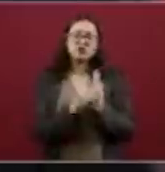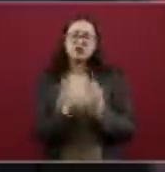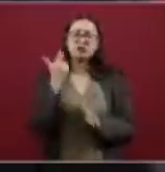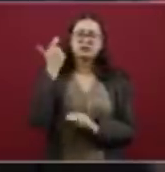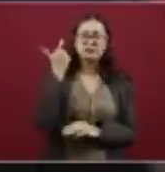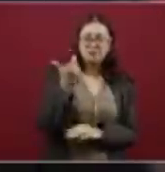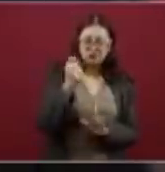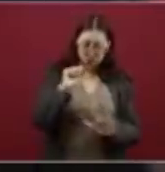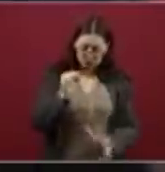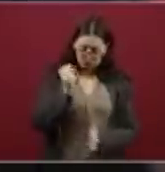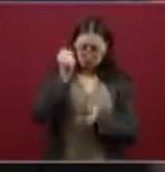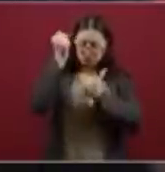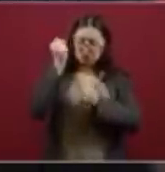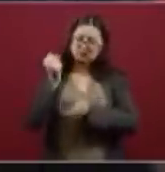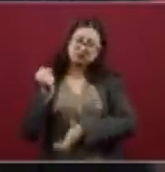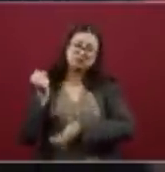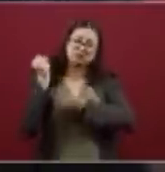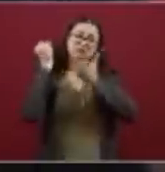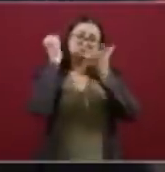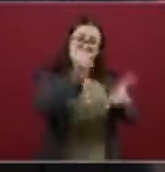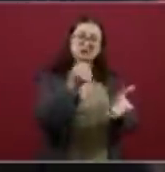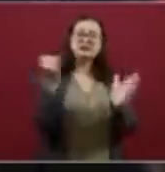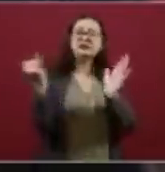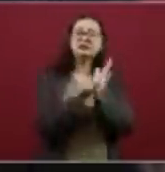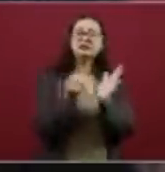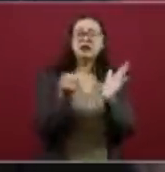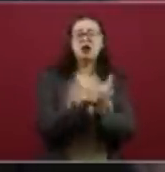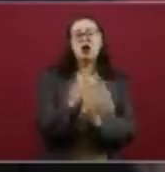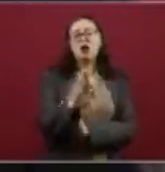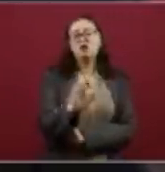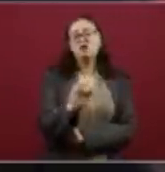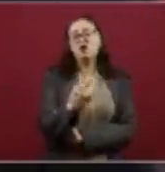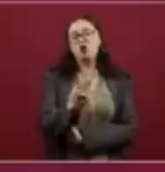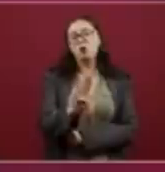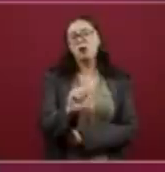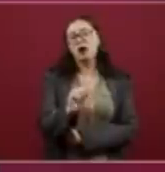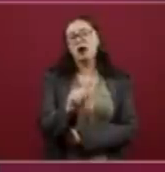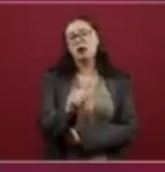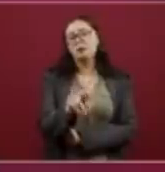del presupuesto solo para pagar intereses del FOBAPROA.